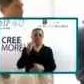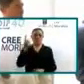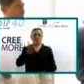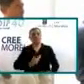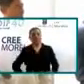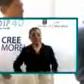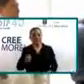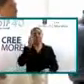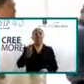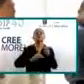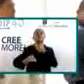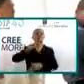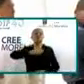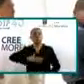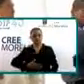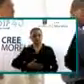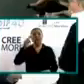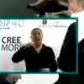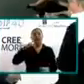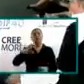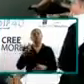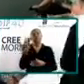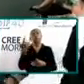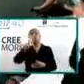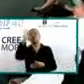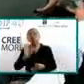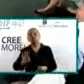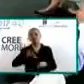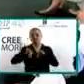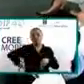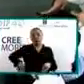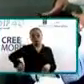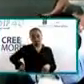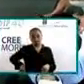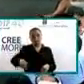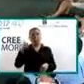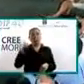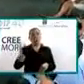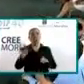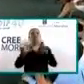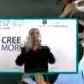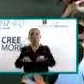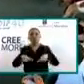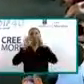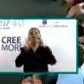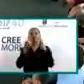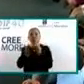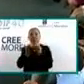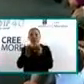Superior. Aquí la mitad del gabinete y la Cámara del Congreso y el Tribunal lo presiden